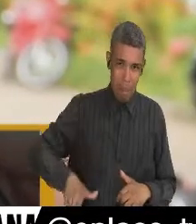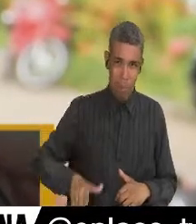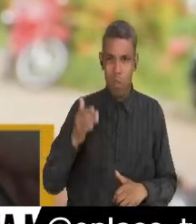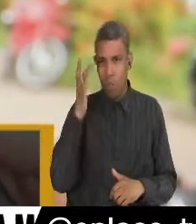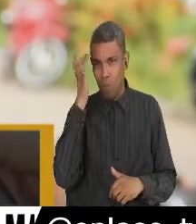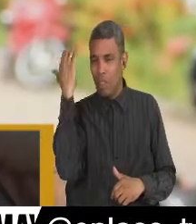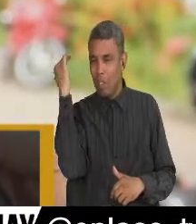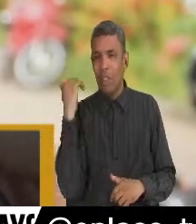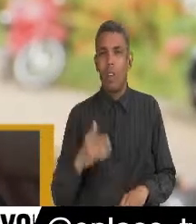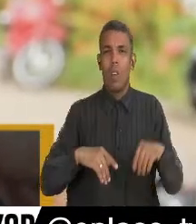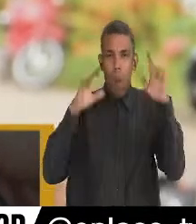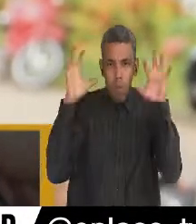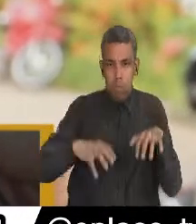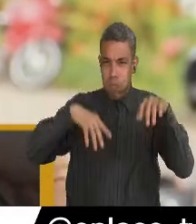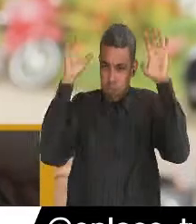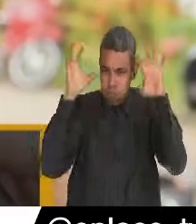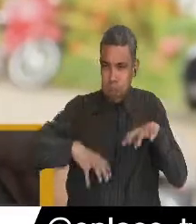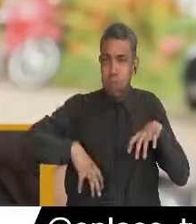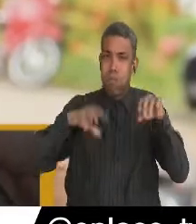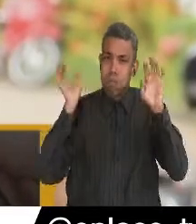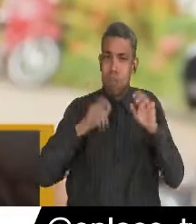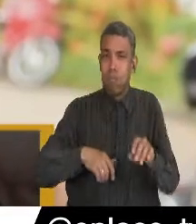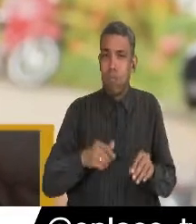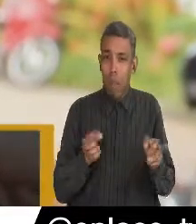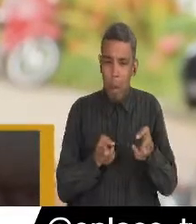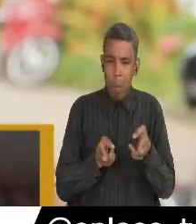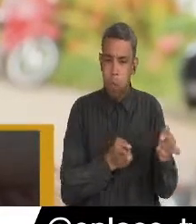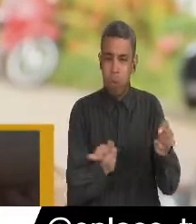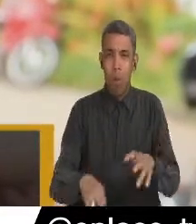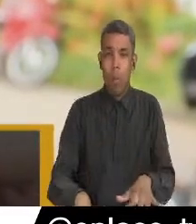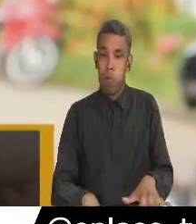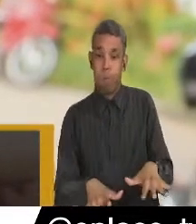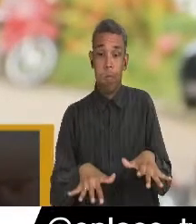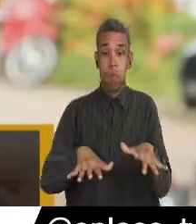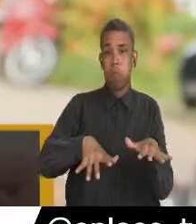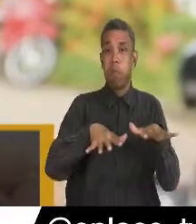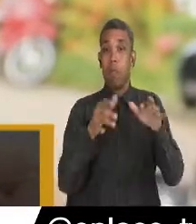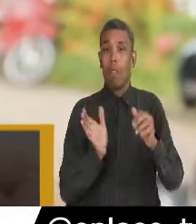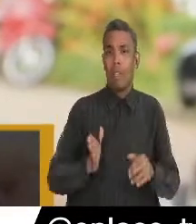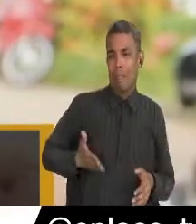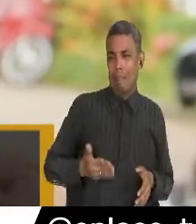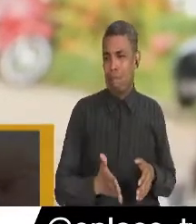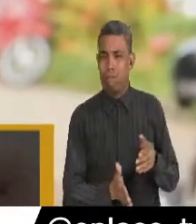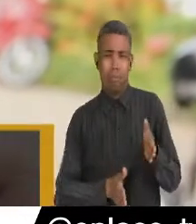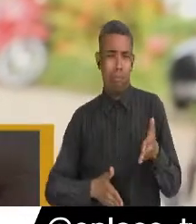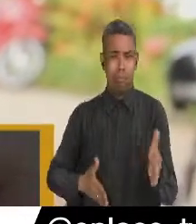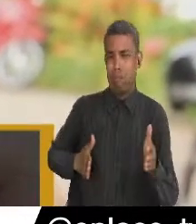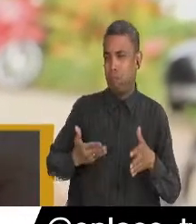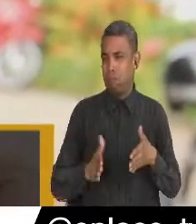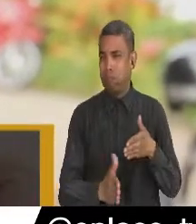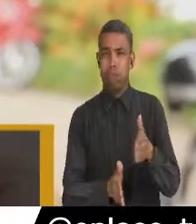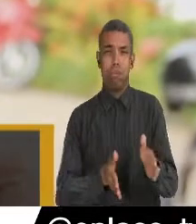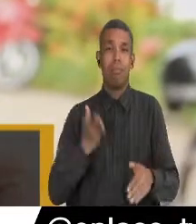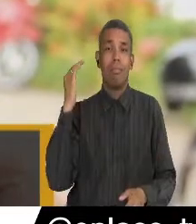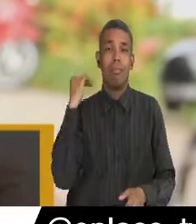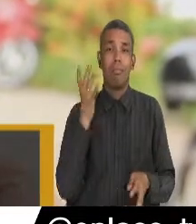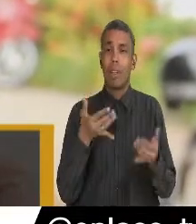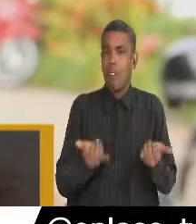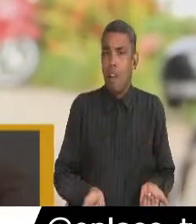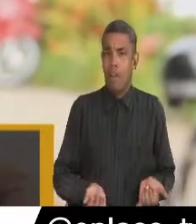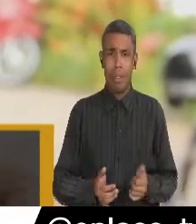lluvias y debido a la creciente que tuvo el río Magdalena, pues hubo cantidad de bocachico. Digo preocupado porque está llegando poquita la cantidad que está llegando el Moreno